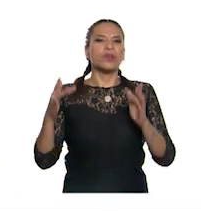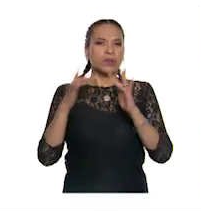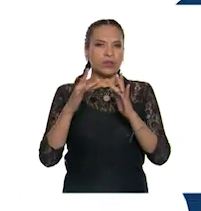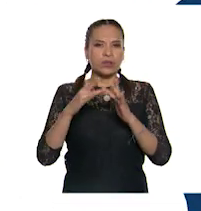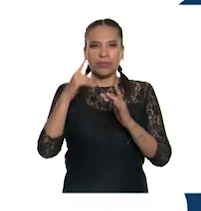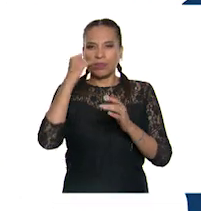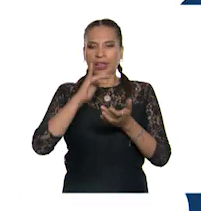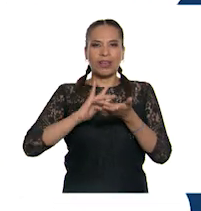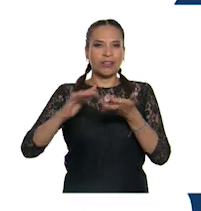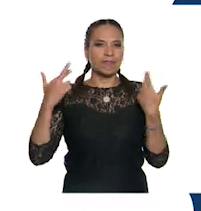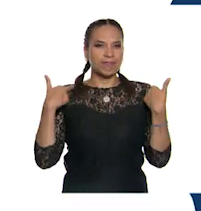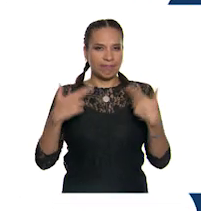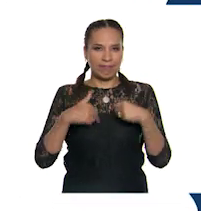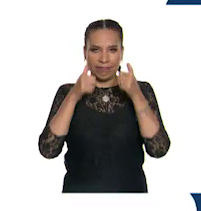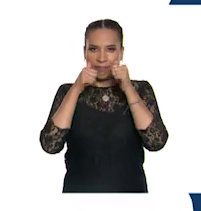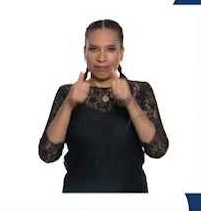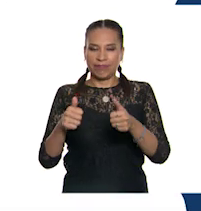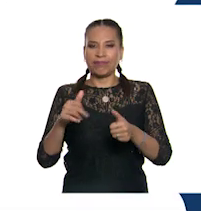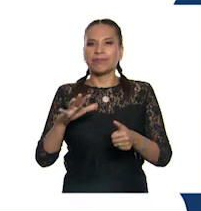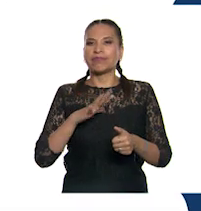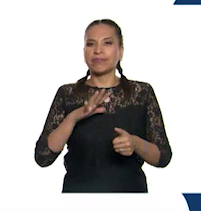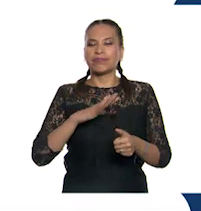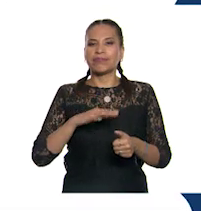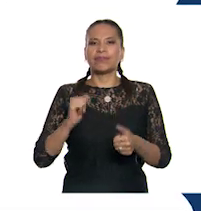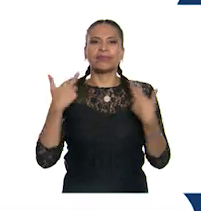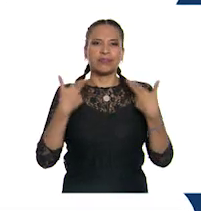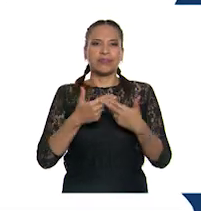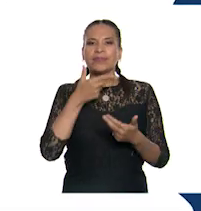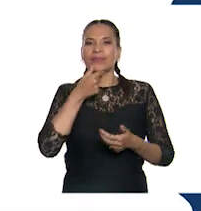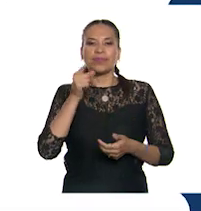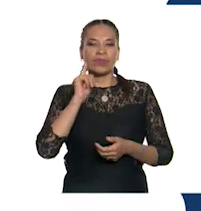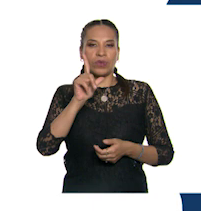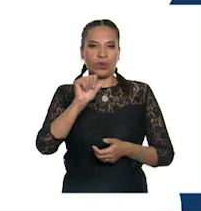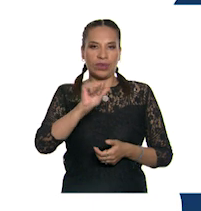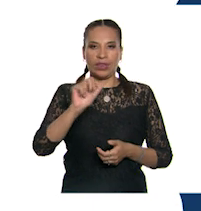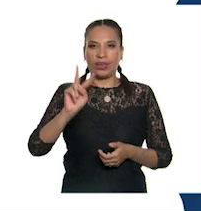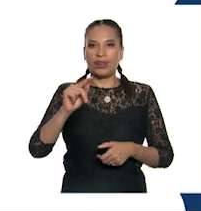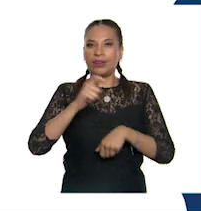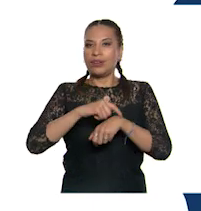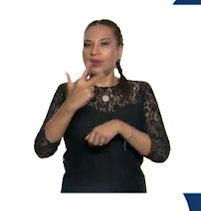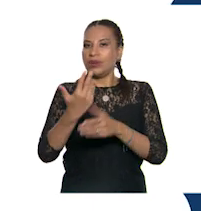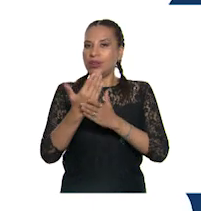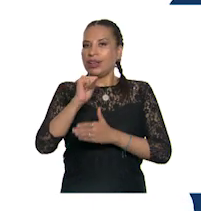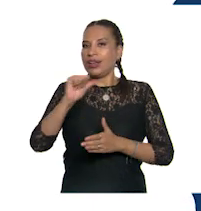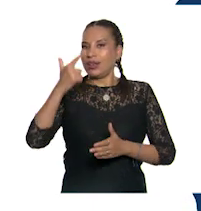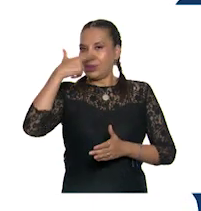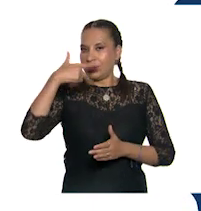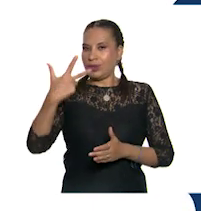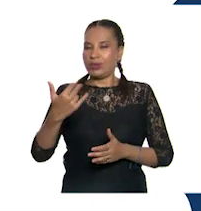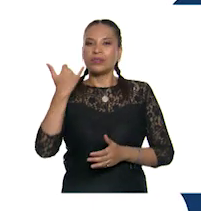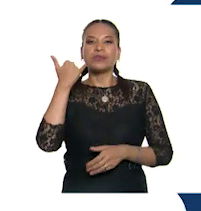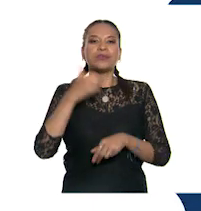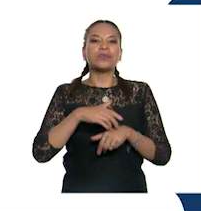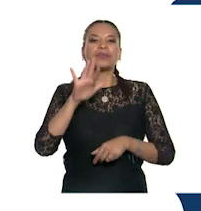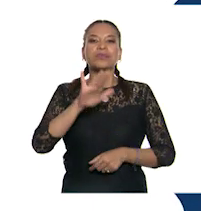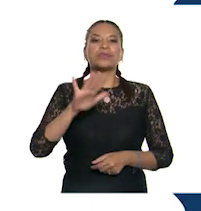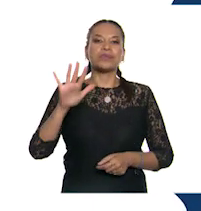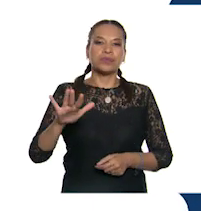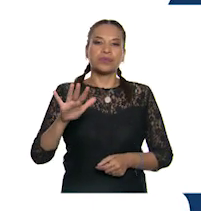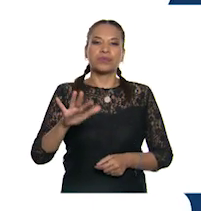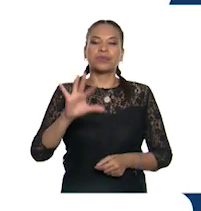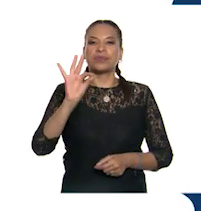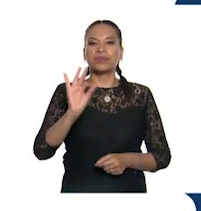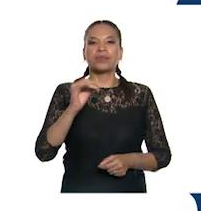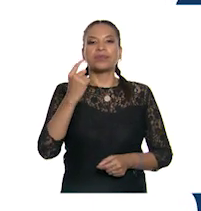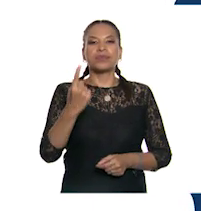Contáctanos para apoyo pedagógico. Hay maestras y maestros de lunes a viernes de 8 a 20 horas en el teléfono